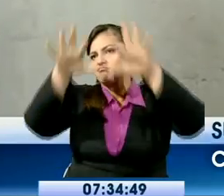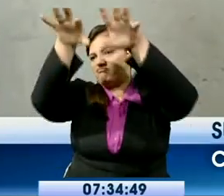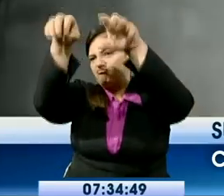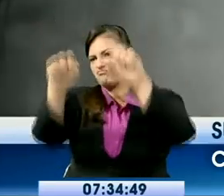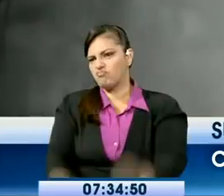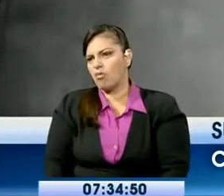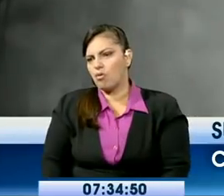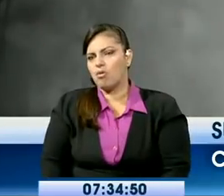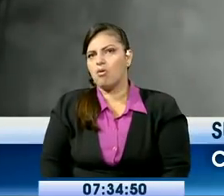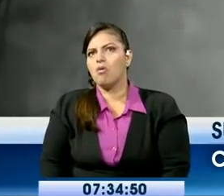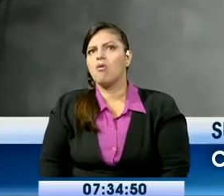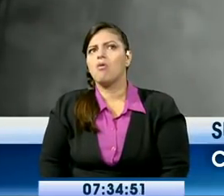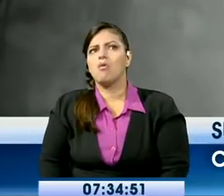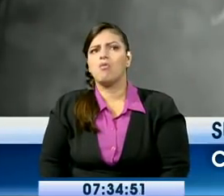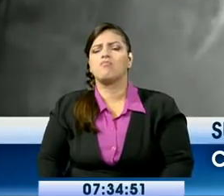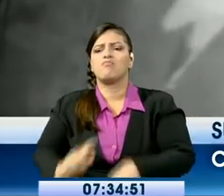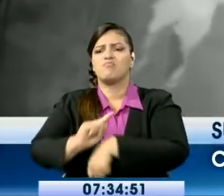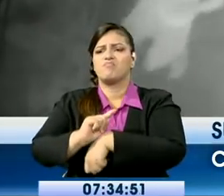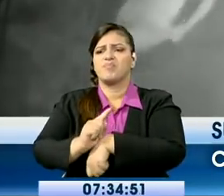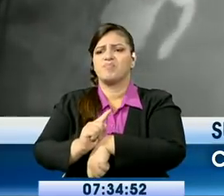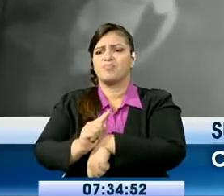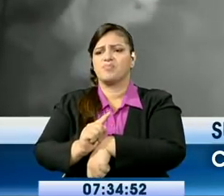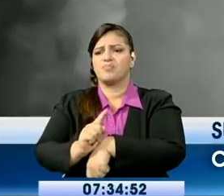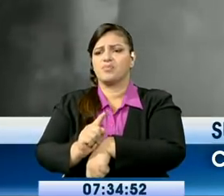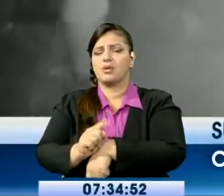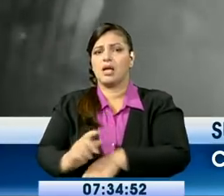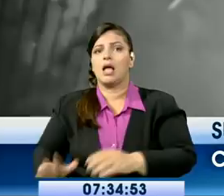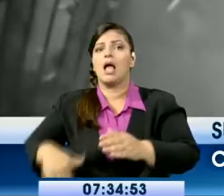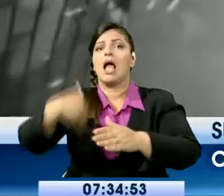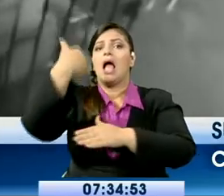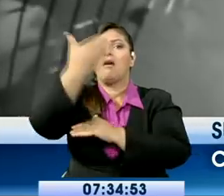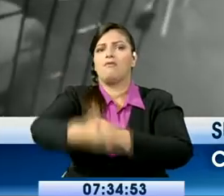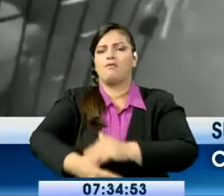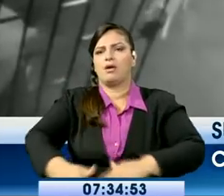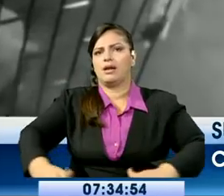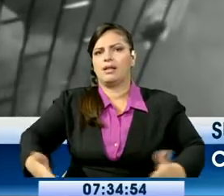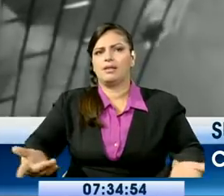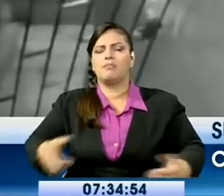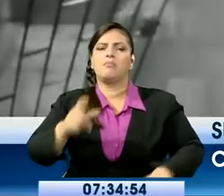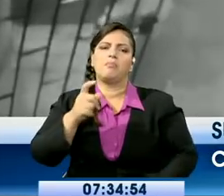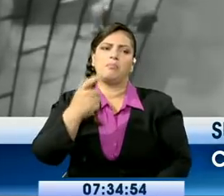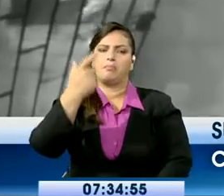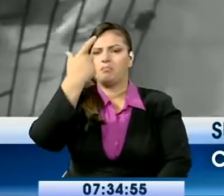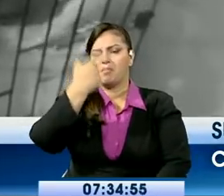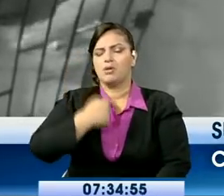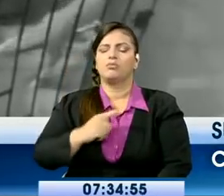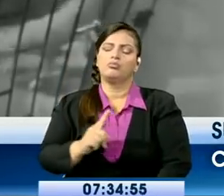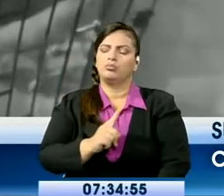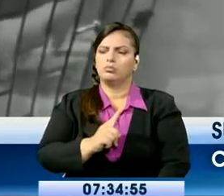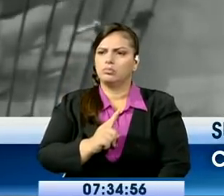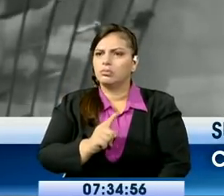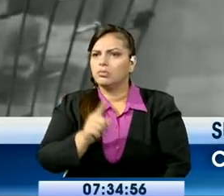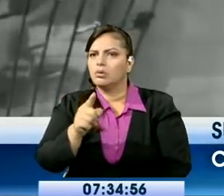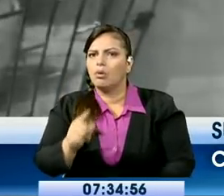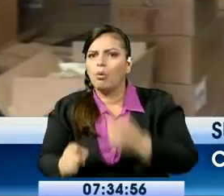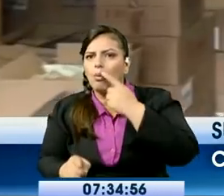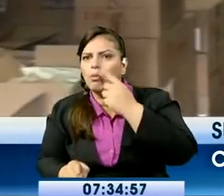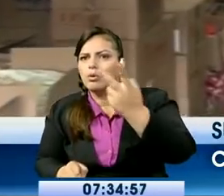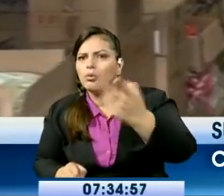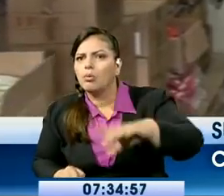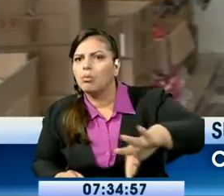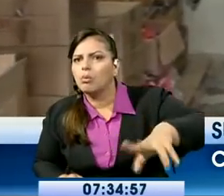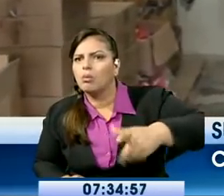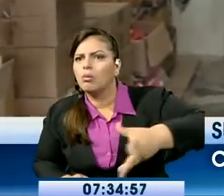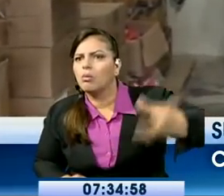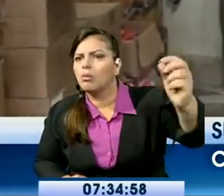una persona que estaba fuera en la calle pues se dio cuenta de lo sucedido y subió la puerta. El gerente de la